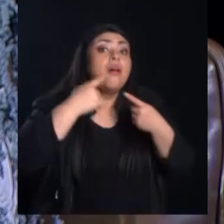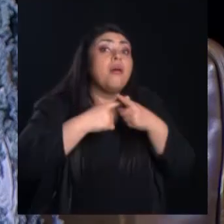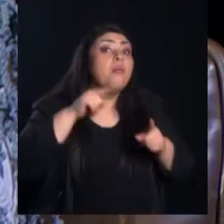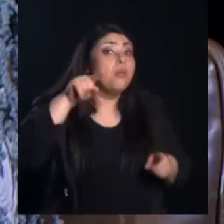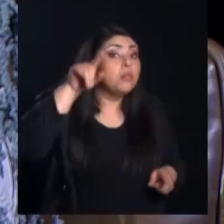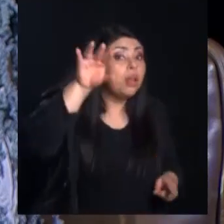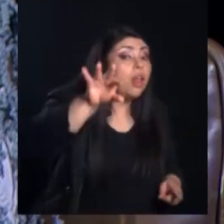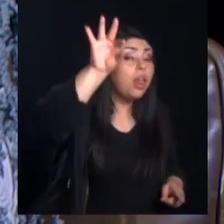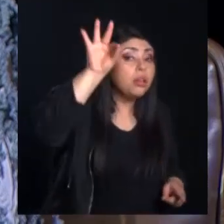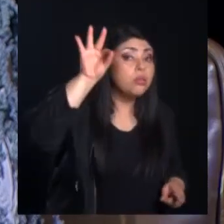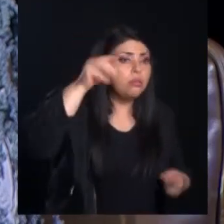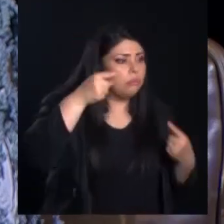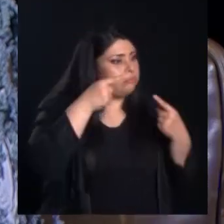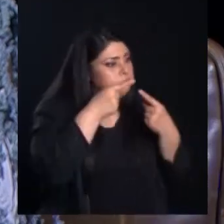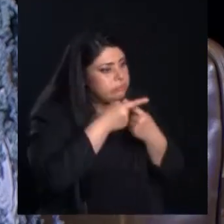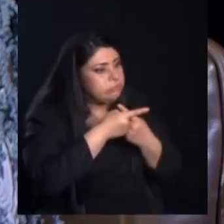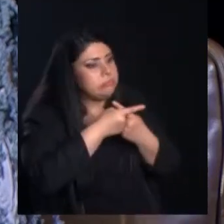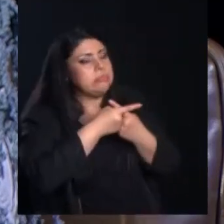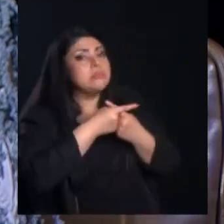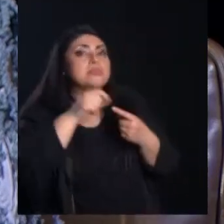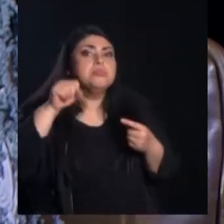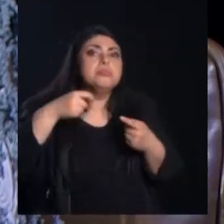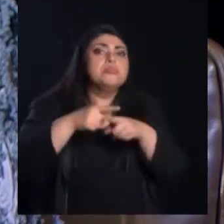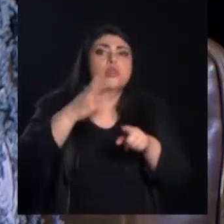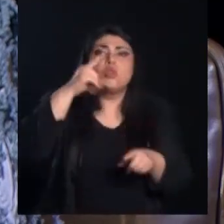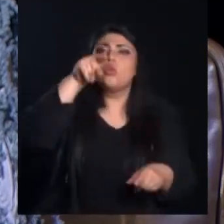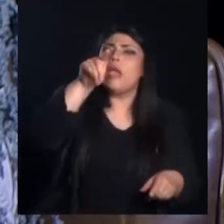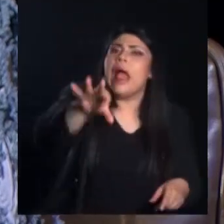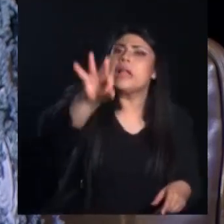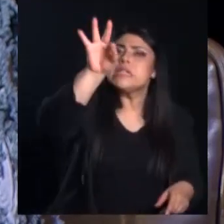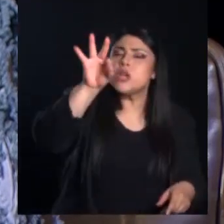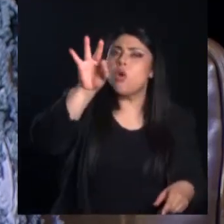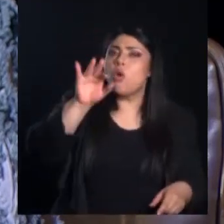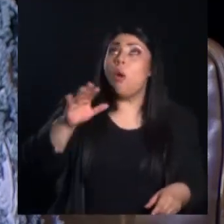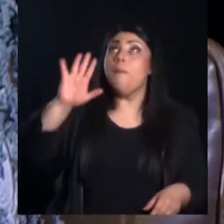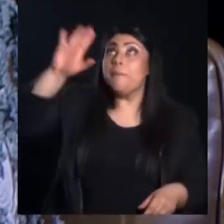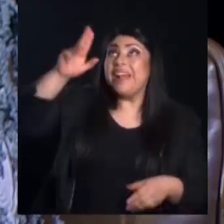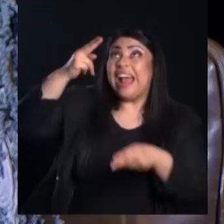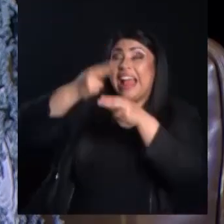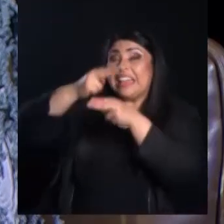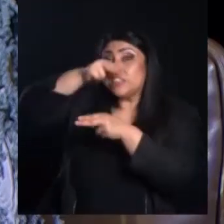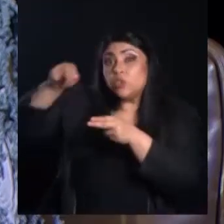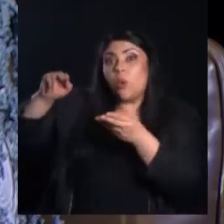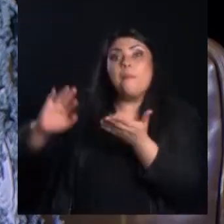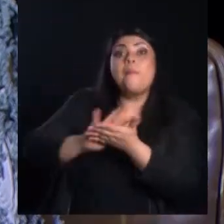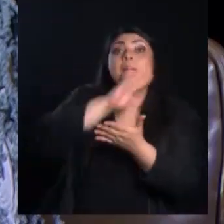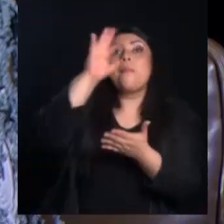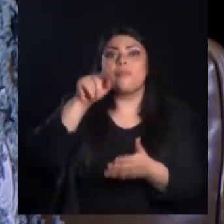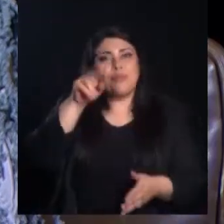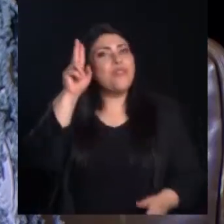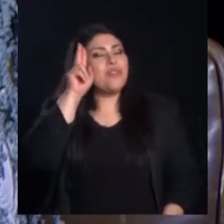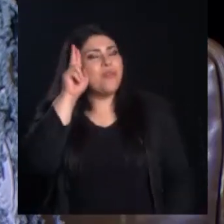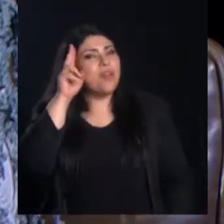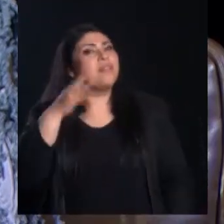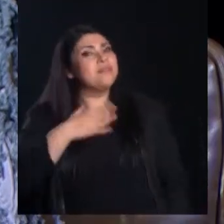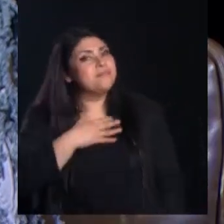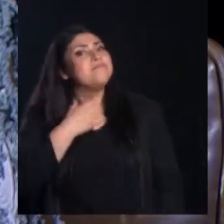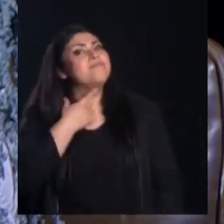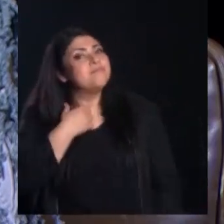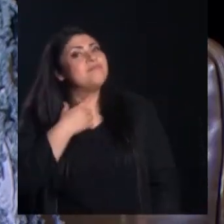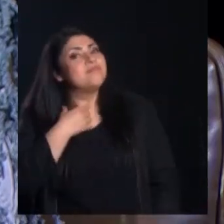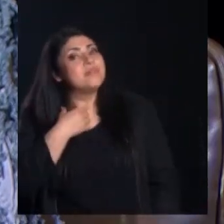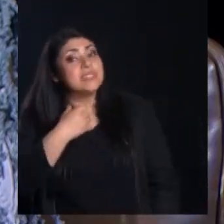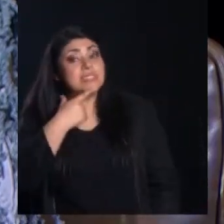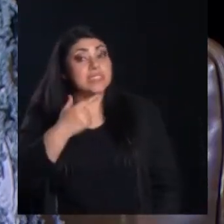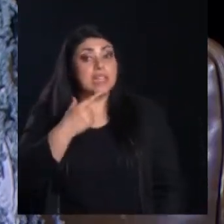plazca usarte a ti para glorificar mi nombre y yo creo que eso es algo muy importante que debes de recordar porque me gusta que hice en mi